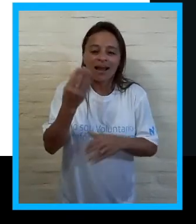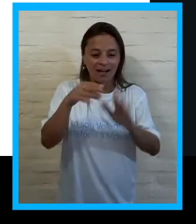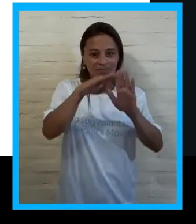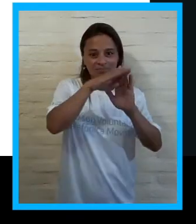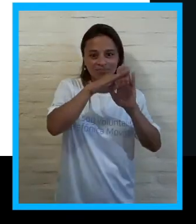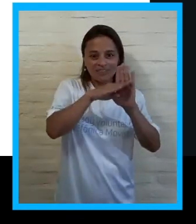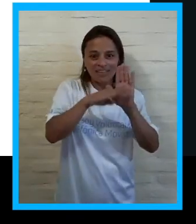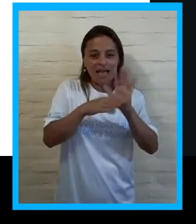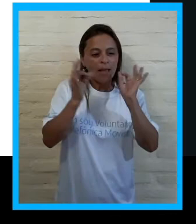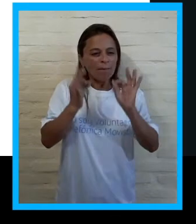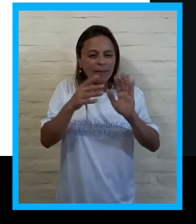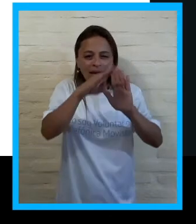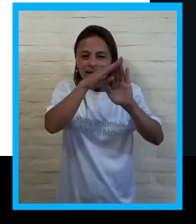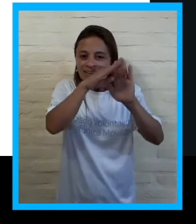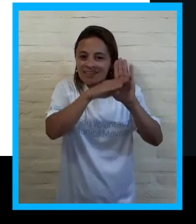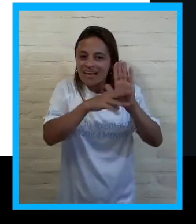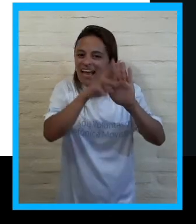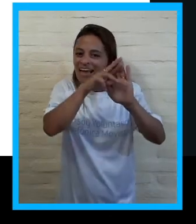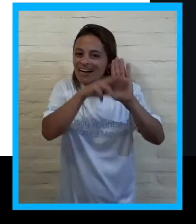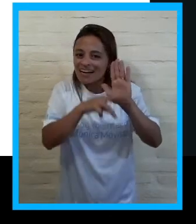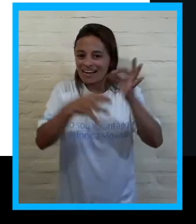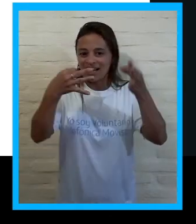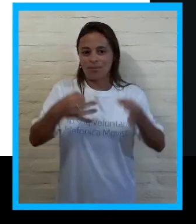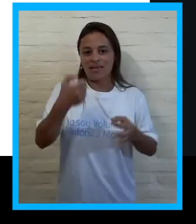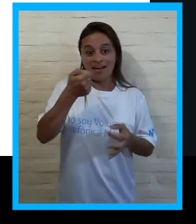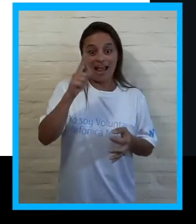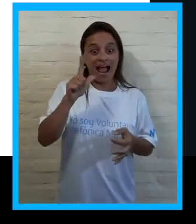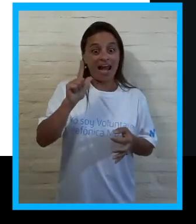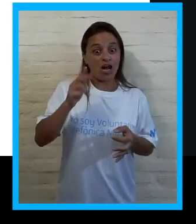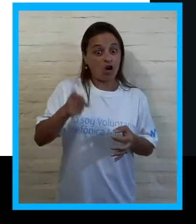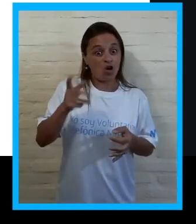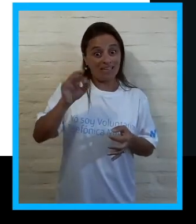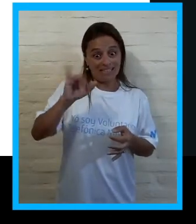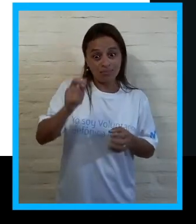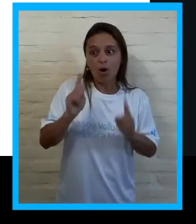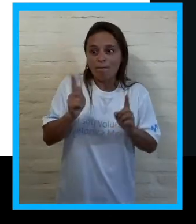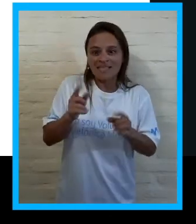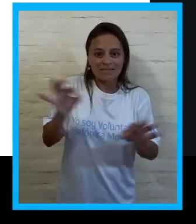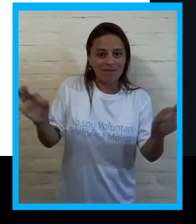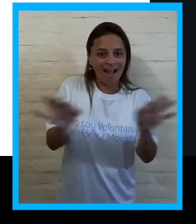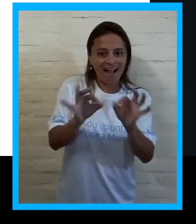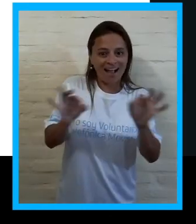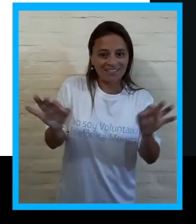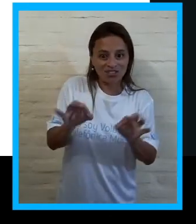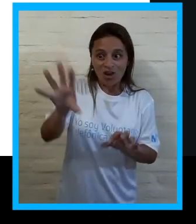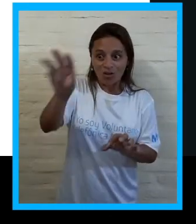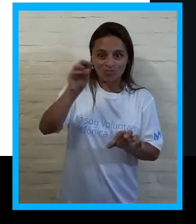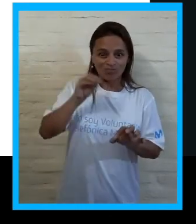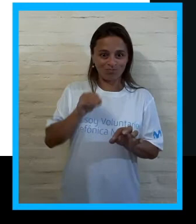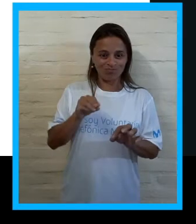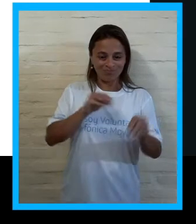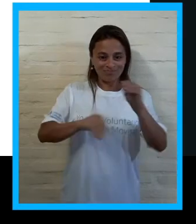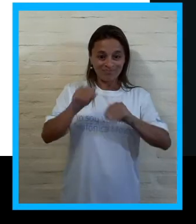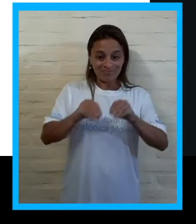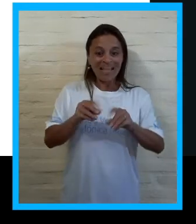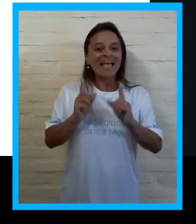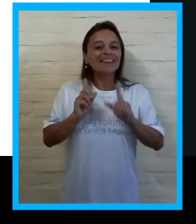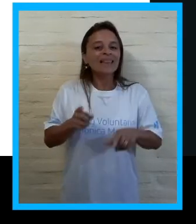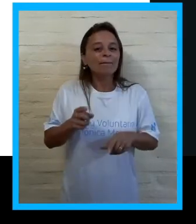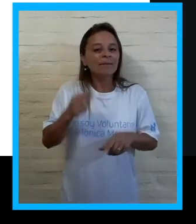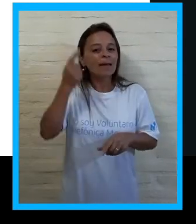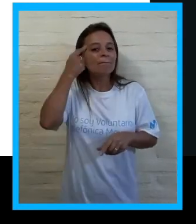pasos con un orden determinado conformamos un algoritmo, en este caso la canción. Además, los estaré desafiando